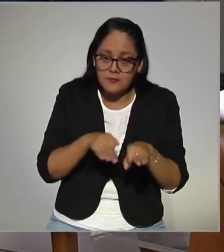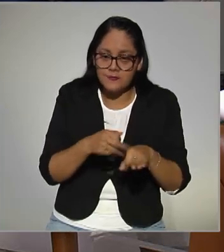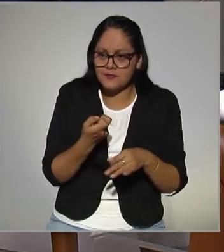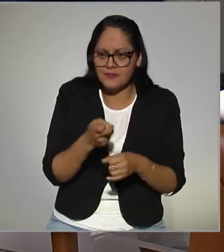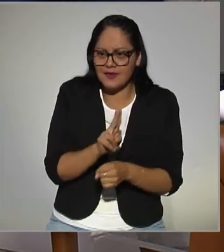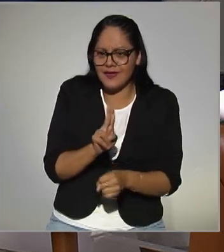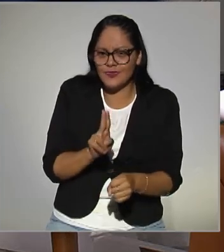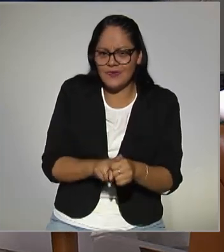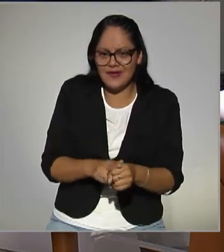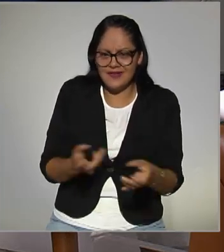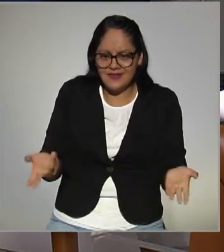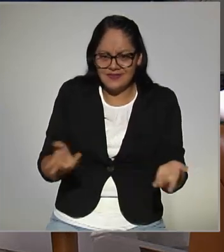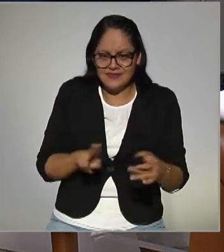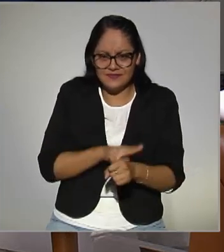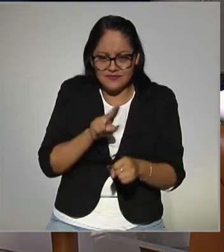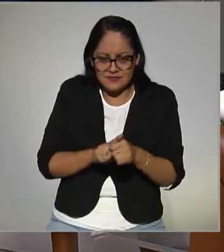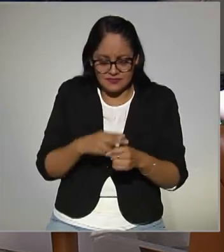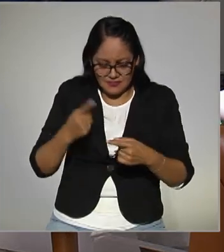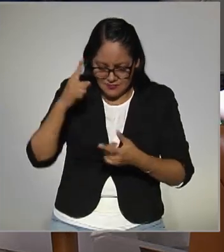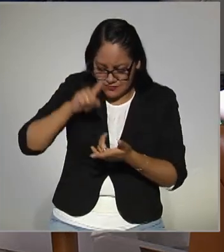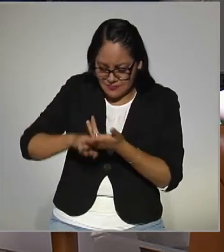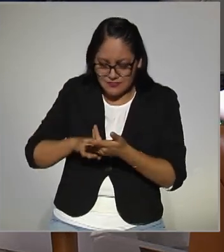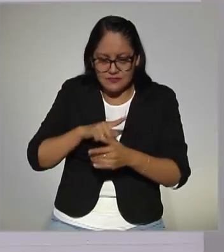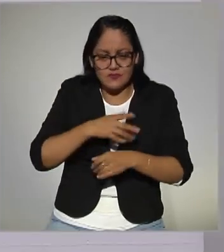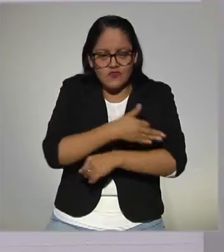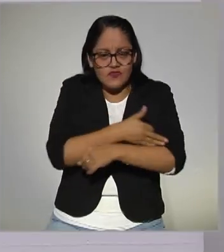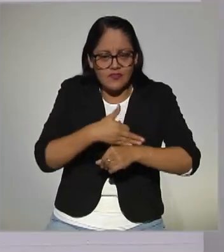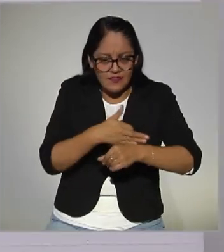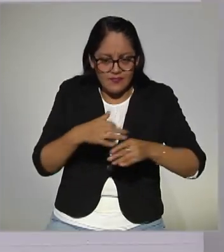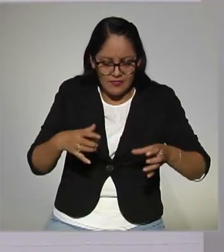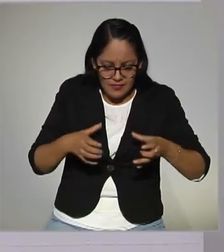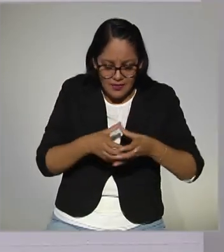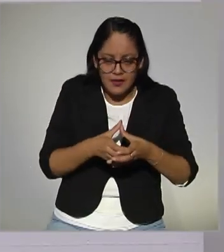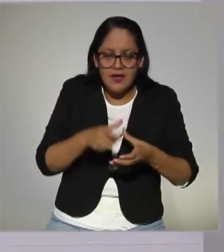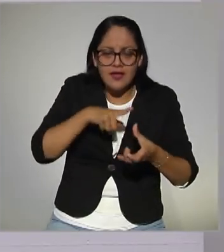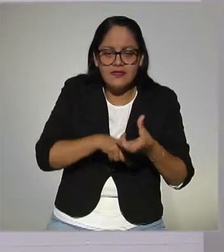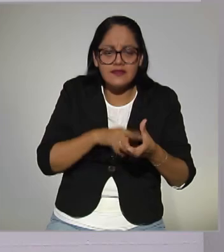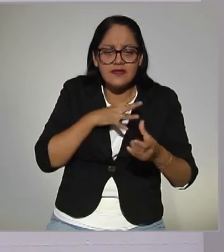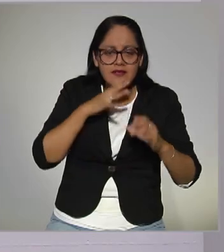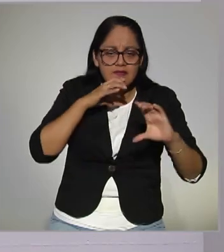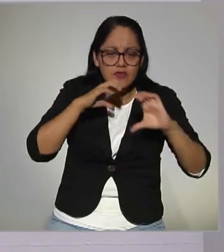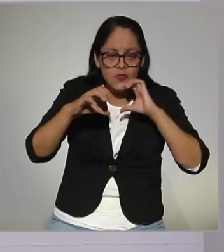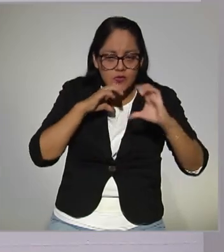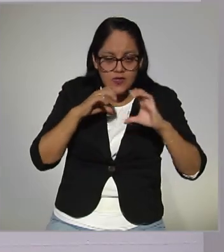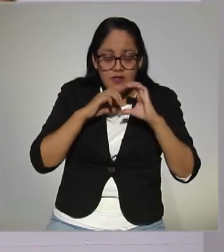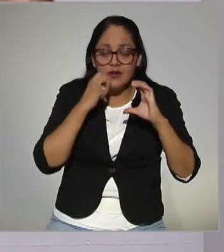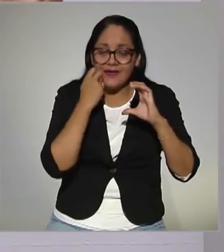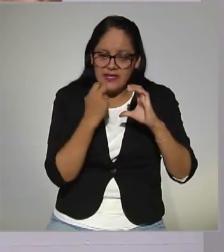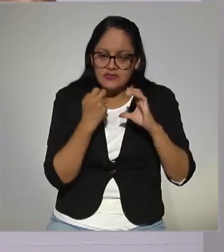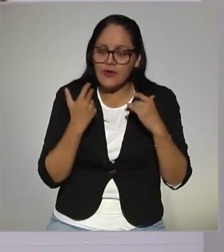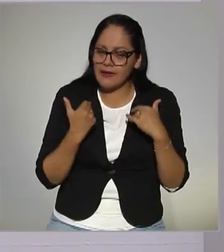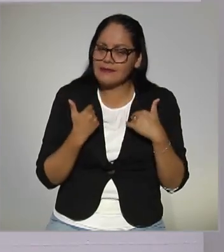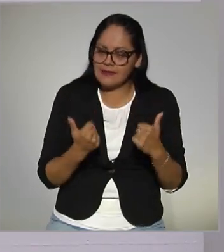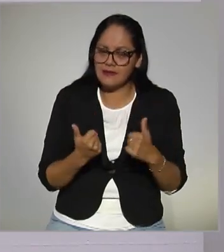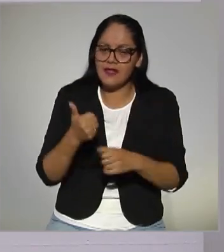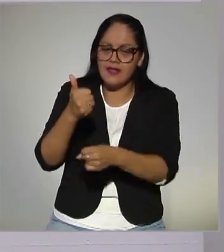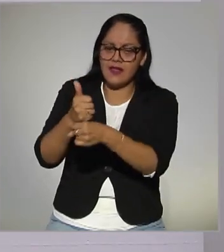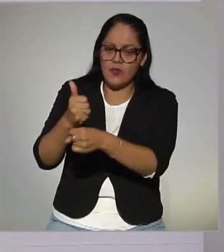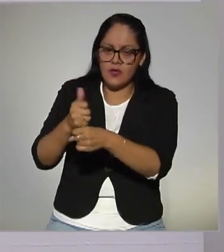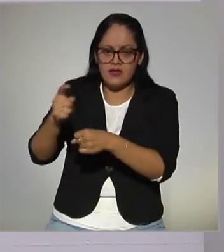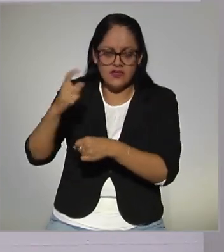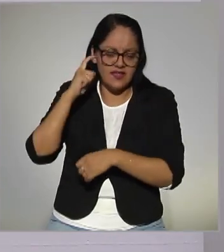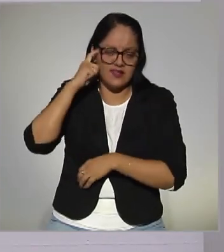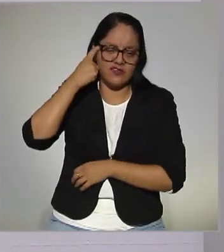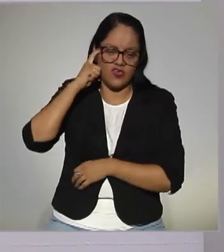atorado. Tenemos en el sistema de familia, tenemos la comunicación en el cual es comprender que el abuelito está